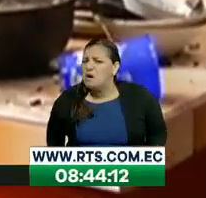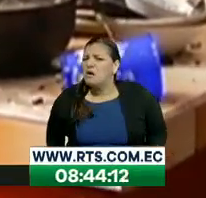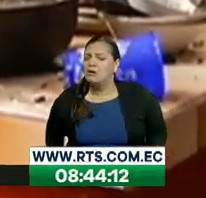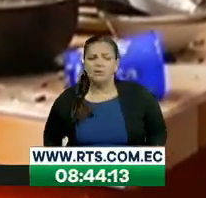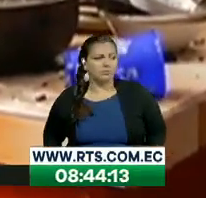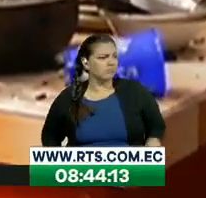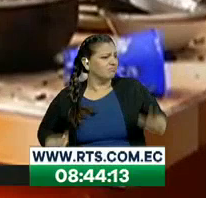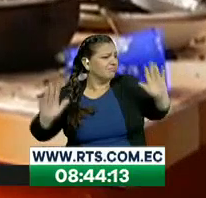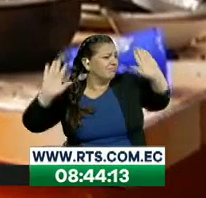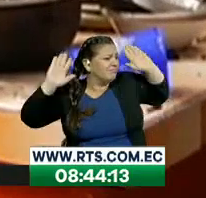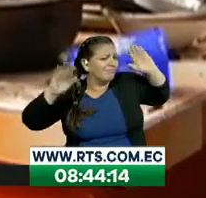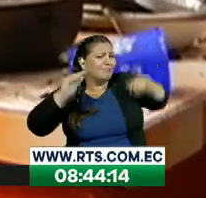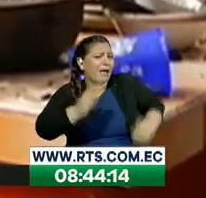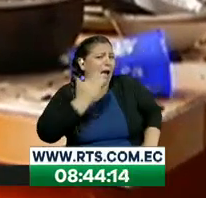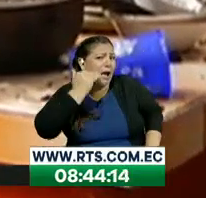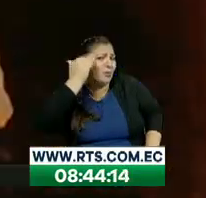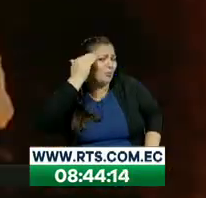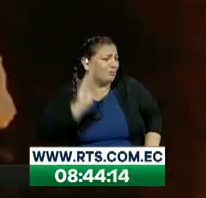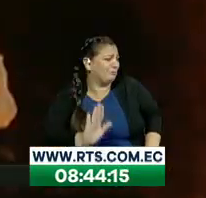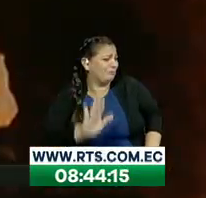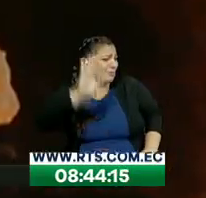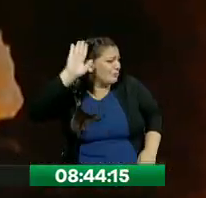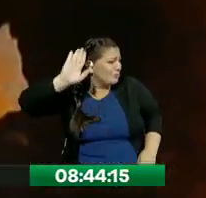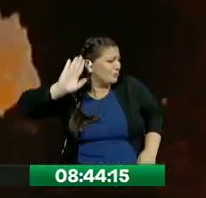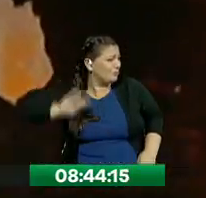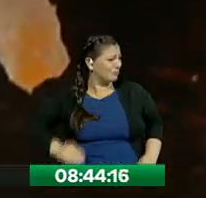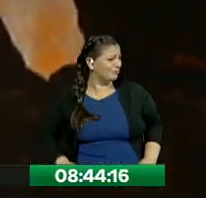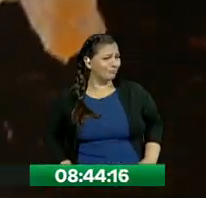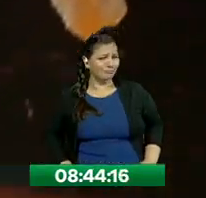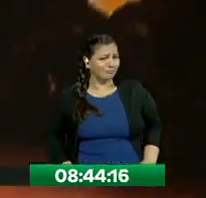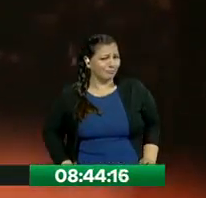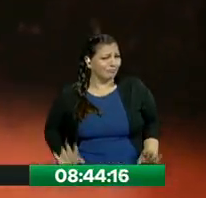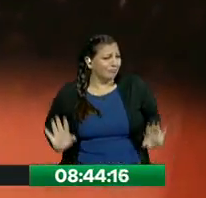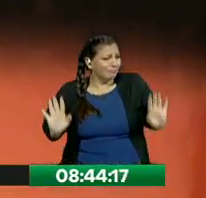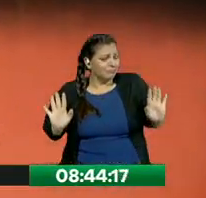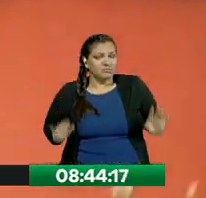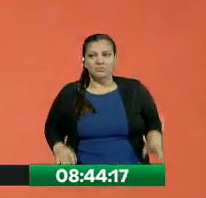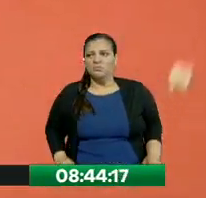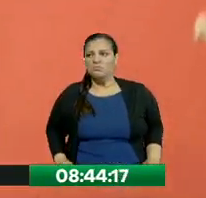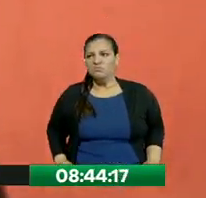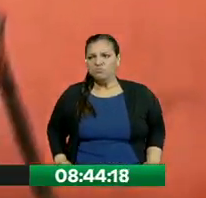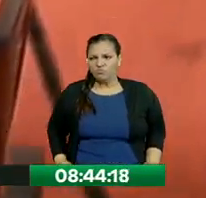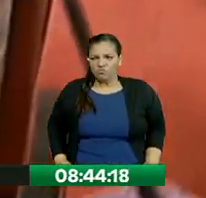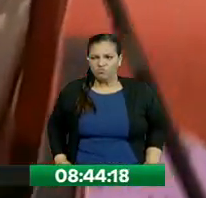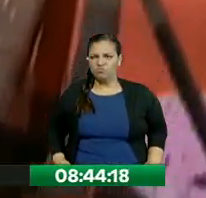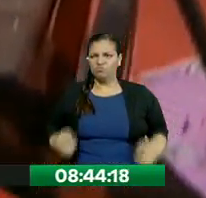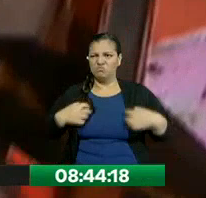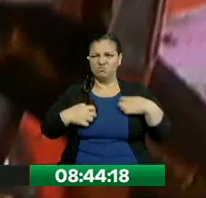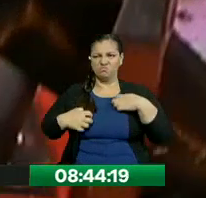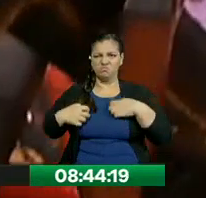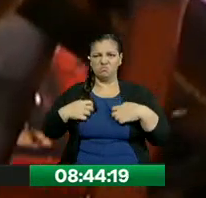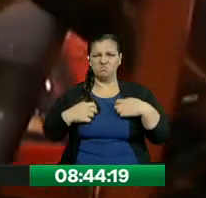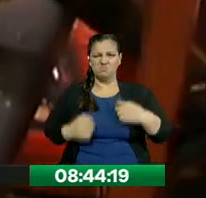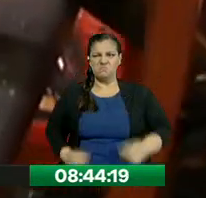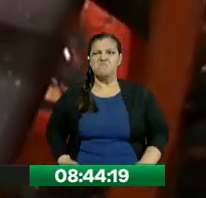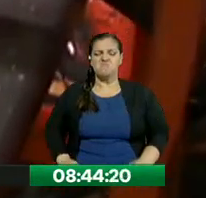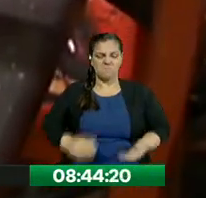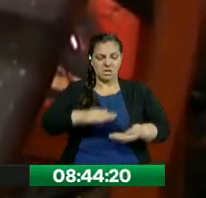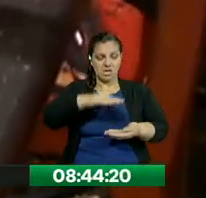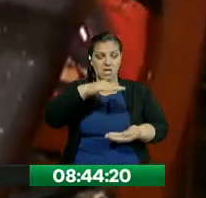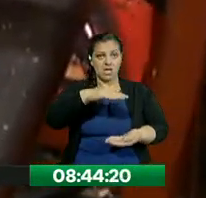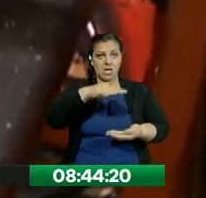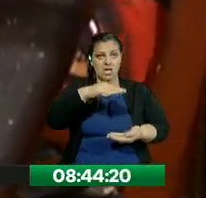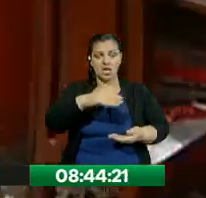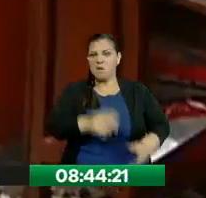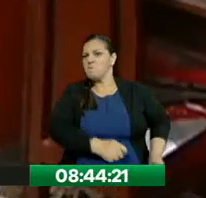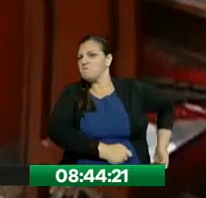y él sabrá sus responsabilidades, le digo. Y ahí hizo lo que hizo. En segundo esto se consumió porque ella tiró algo casero, era como